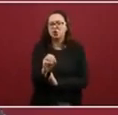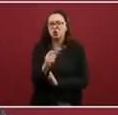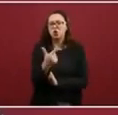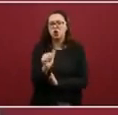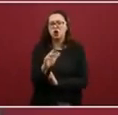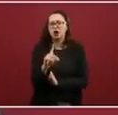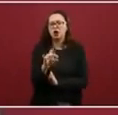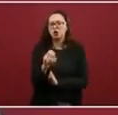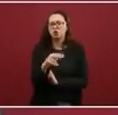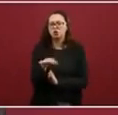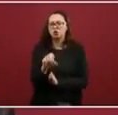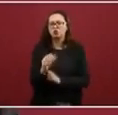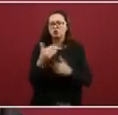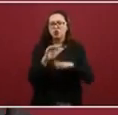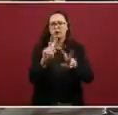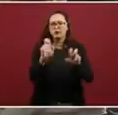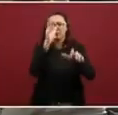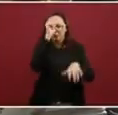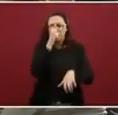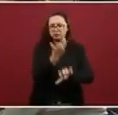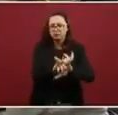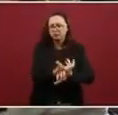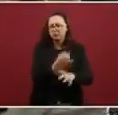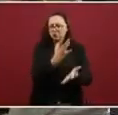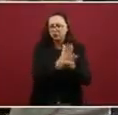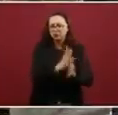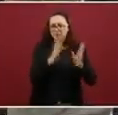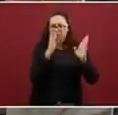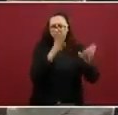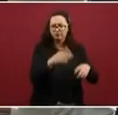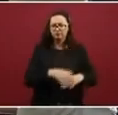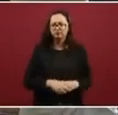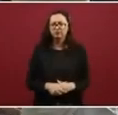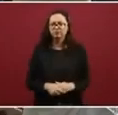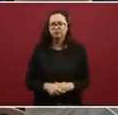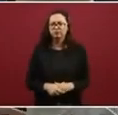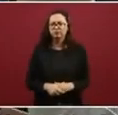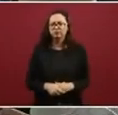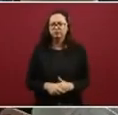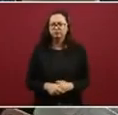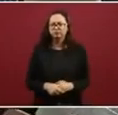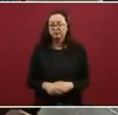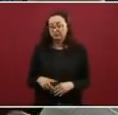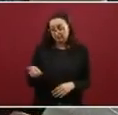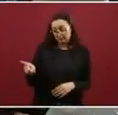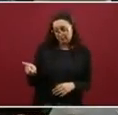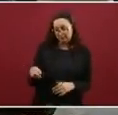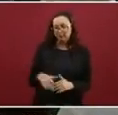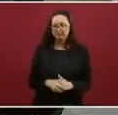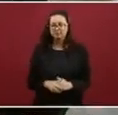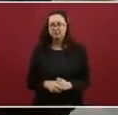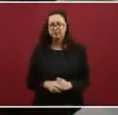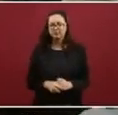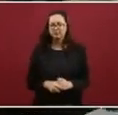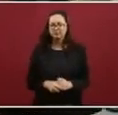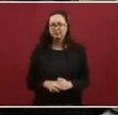con los Estados Unidos. ¿Verdad? Usted que lleva mucho rato, por favor.